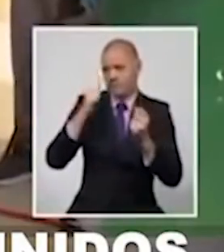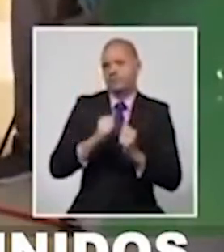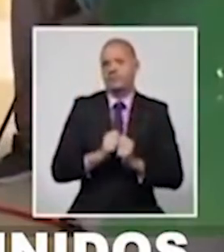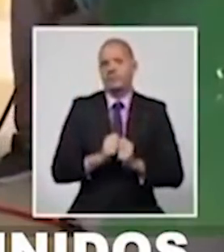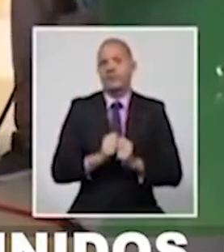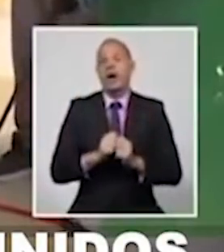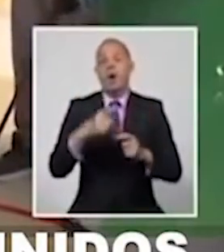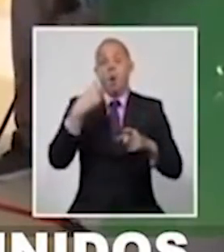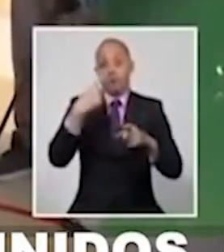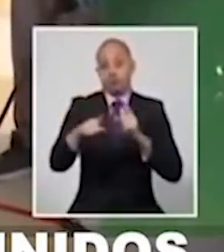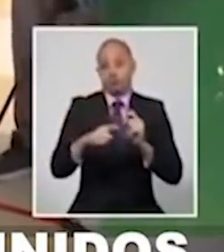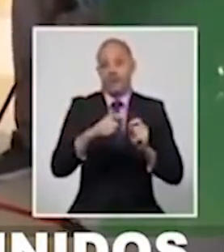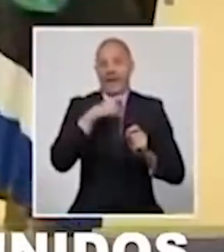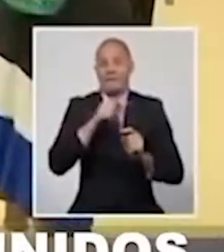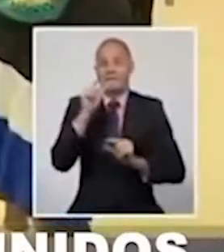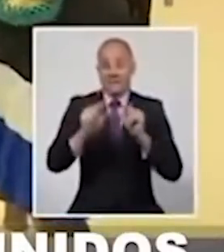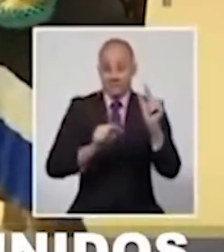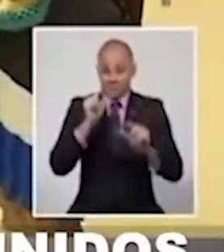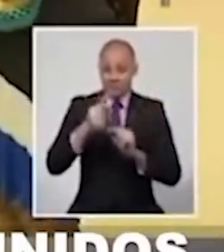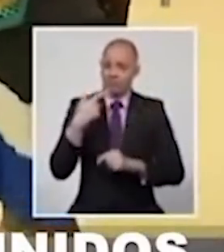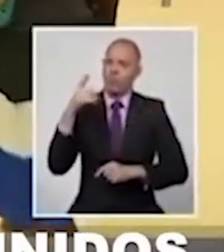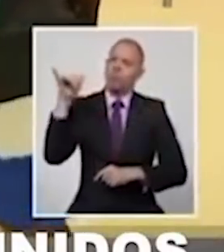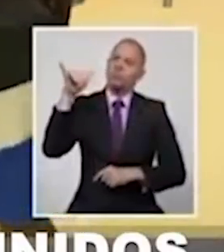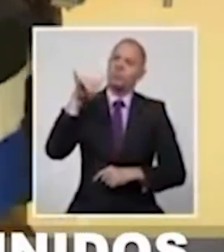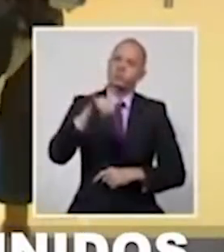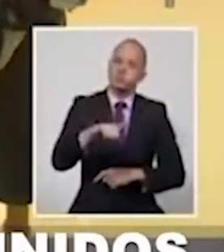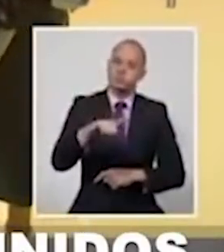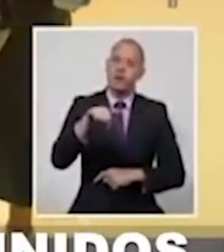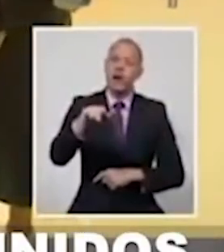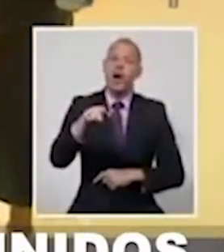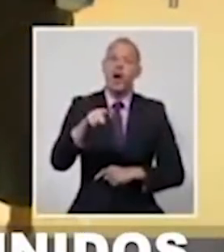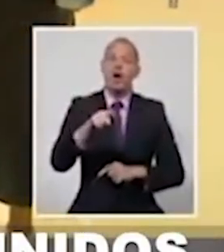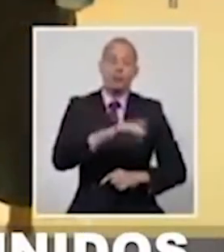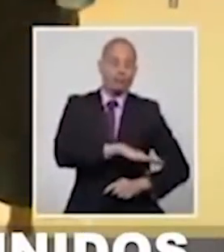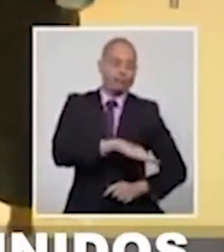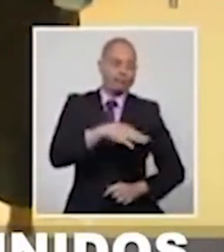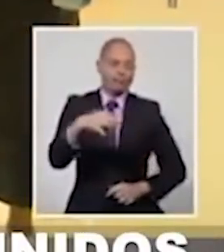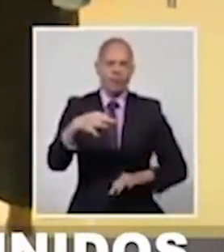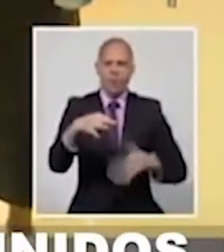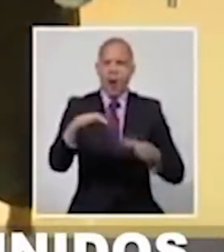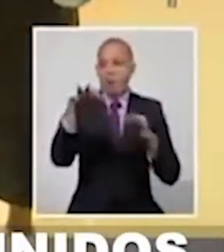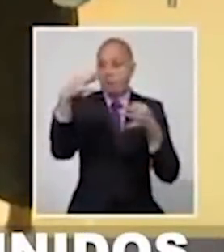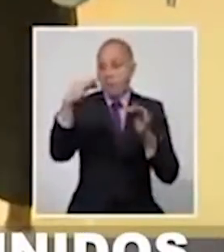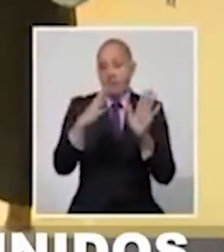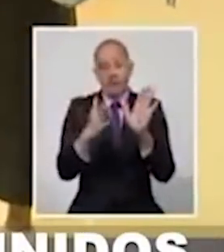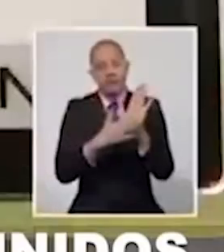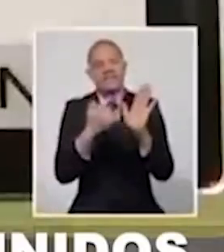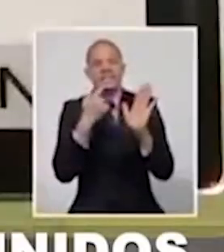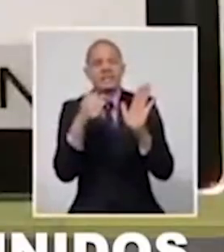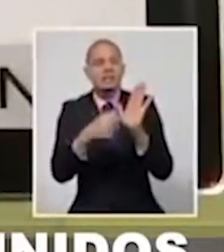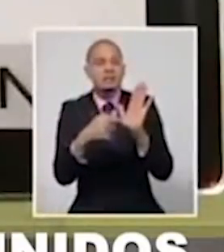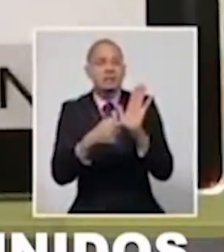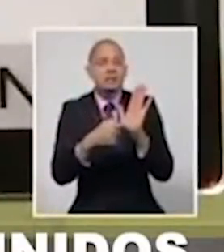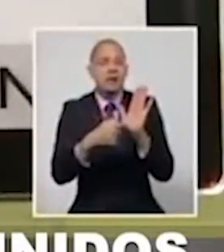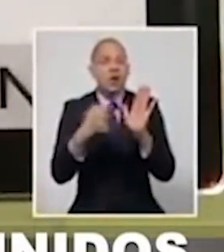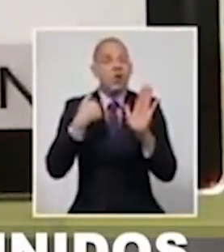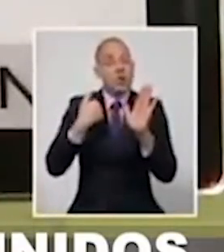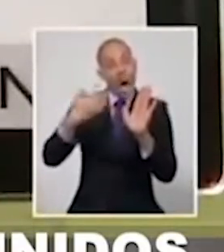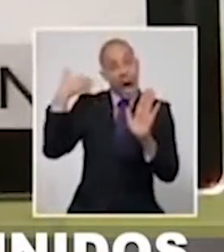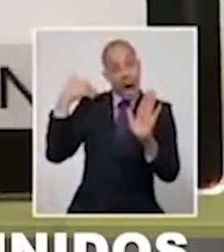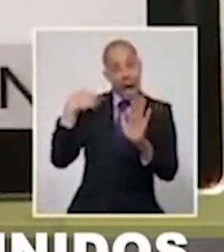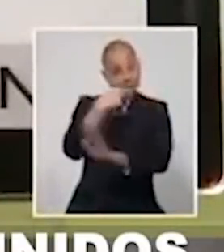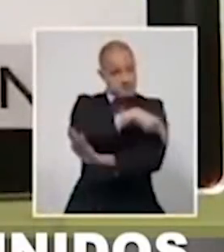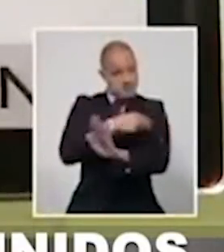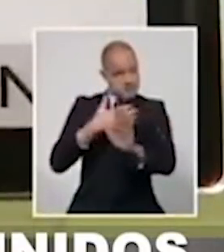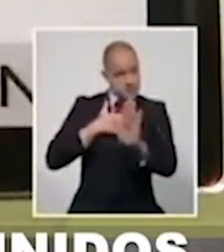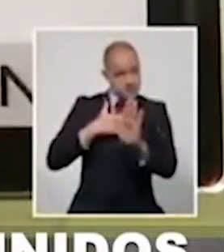estar volando con Viasa en el mes de febrero entre Cuba y Nicaragua. Según ECASA, con Viasa tendrá un vuelo La Habana-Managua el